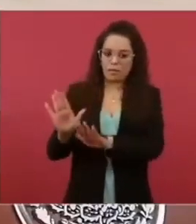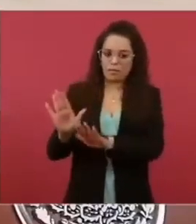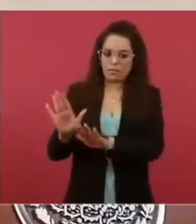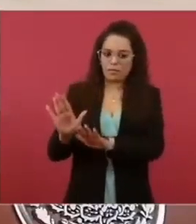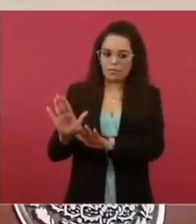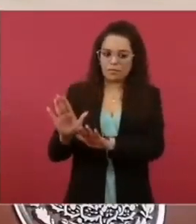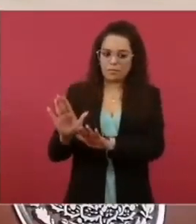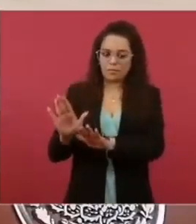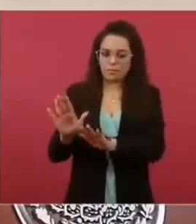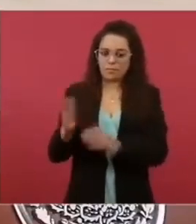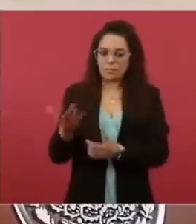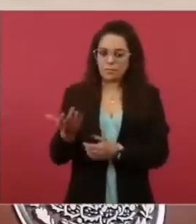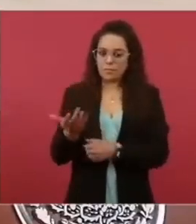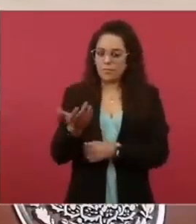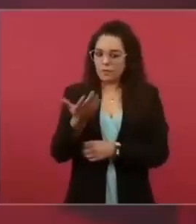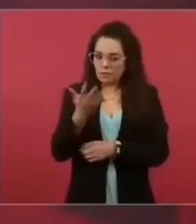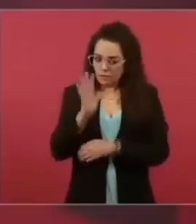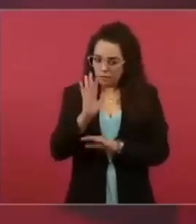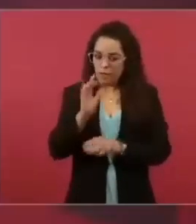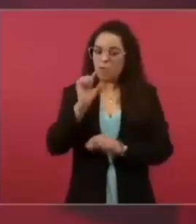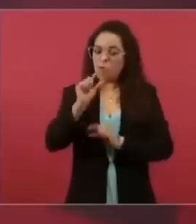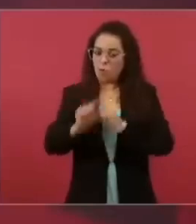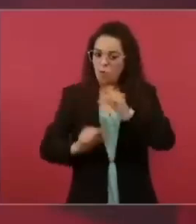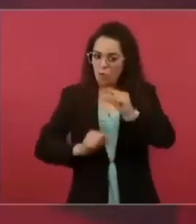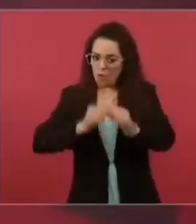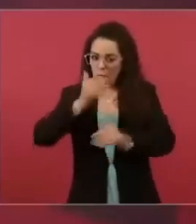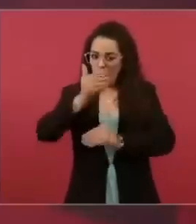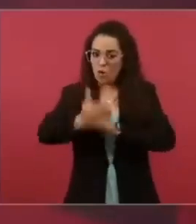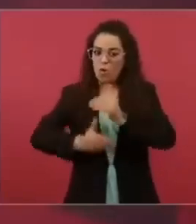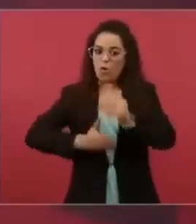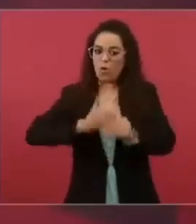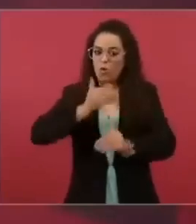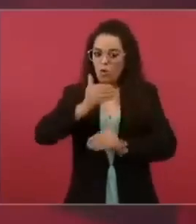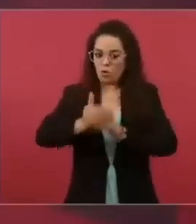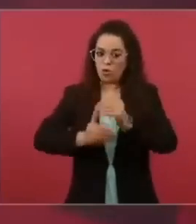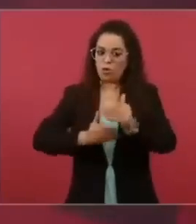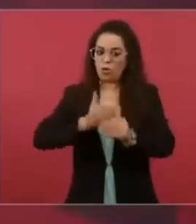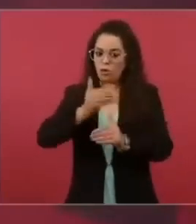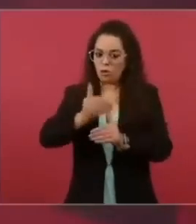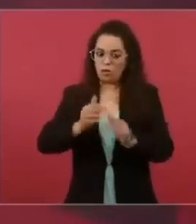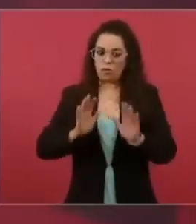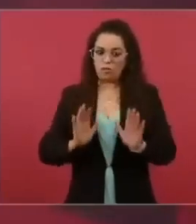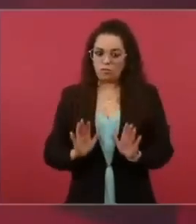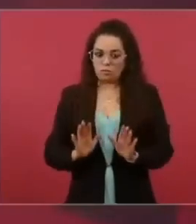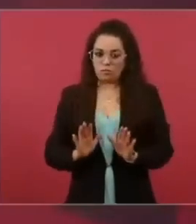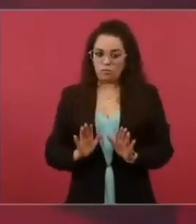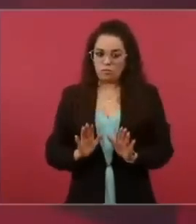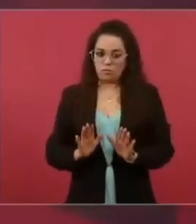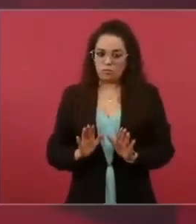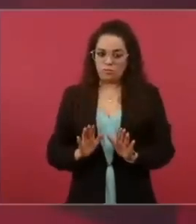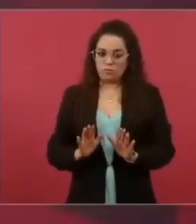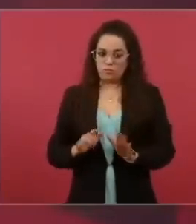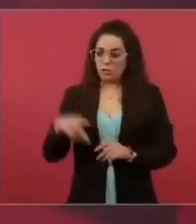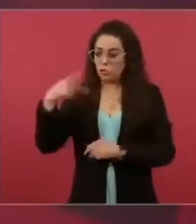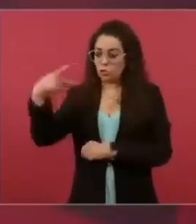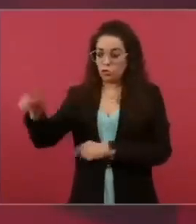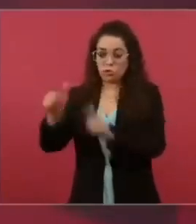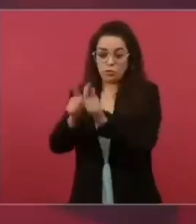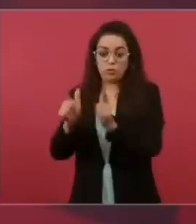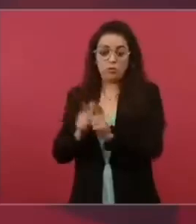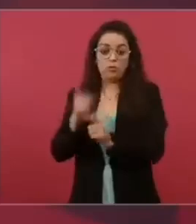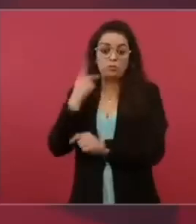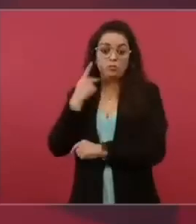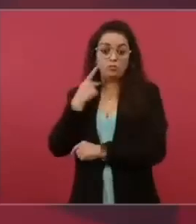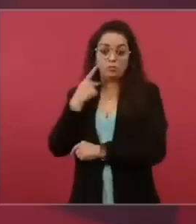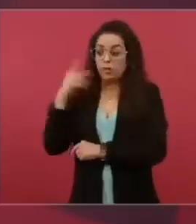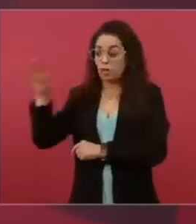excluirlo si su partido lo postula. No